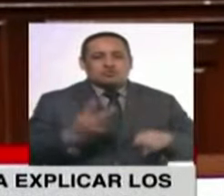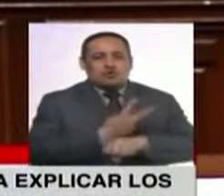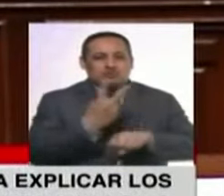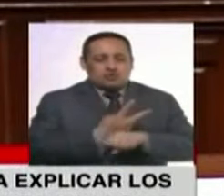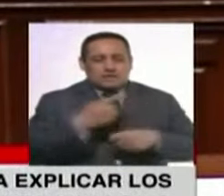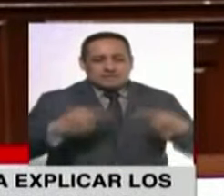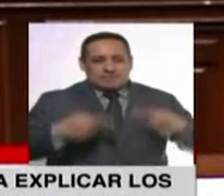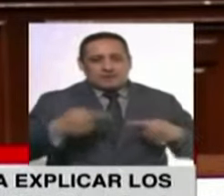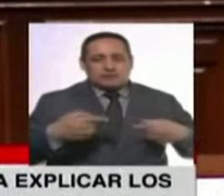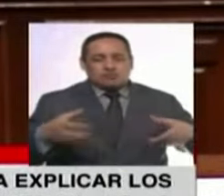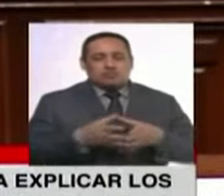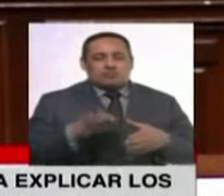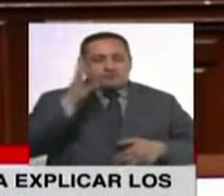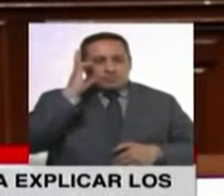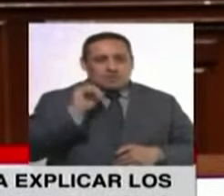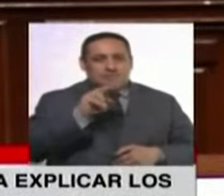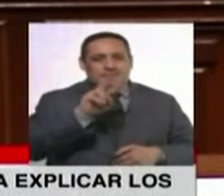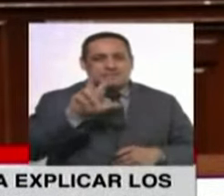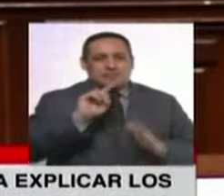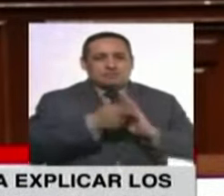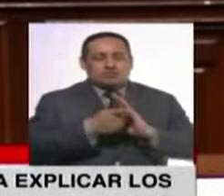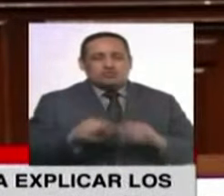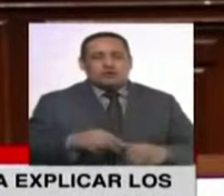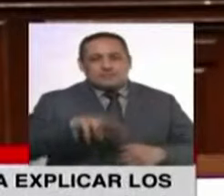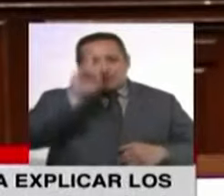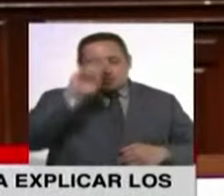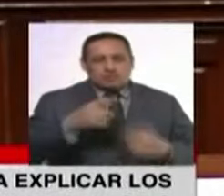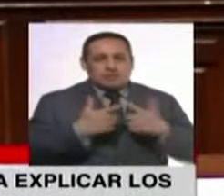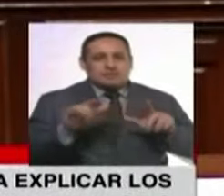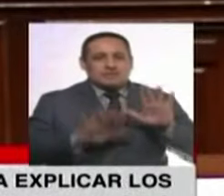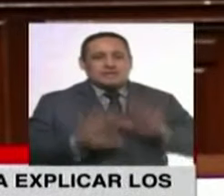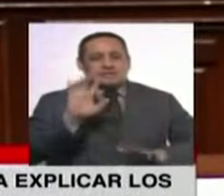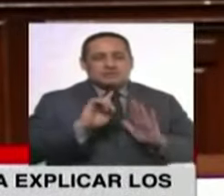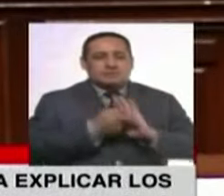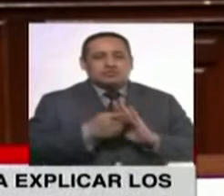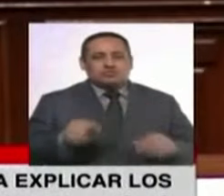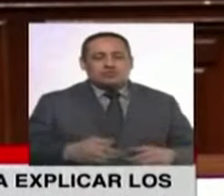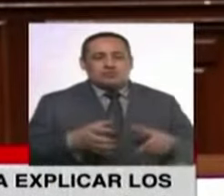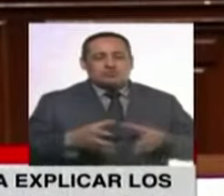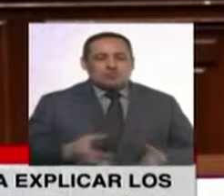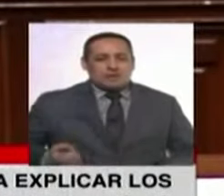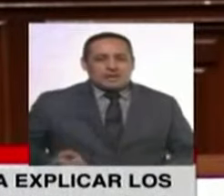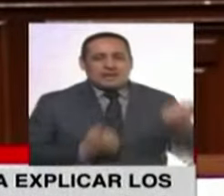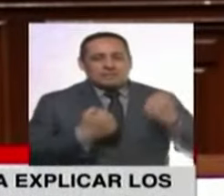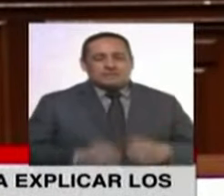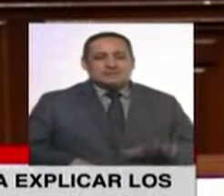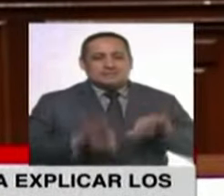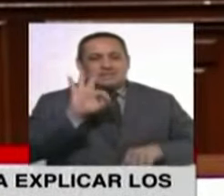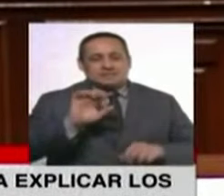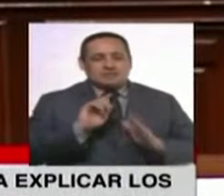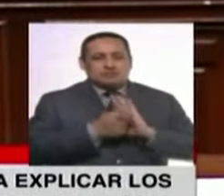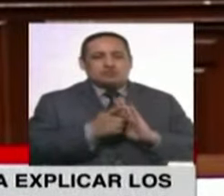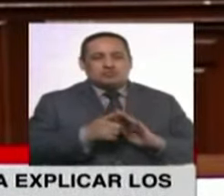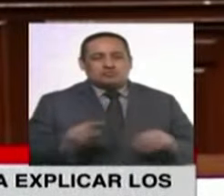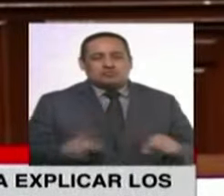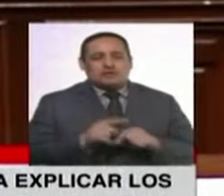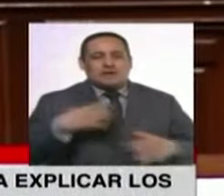fuerza popular 23 minutos Perú libre 15 minutos acción popular 13 minutos